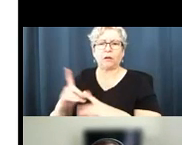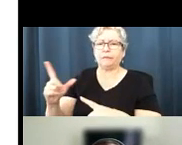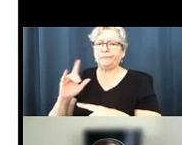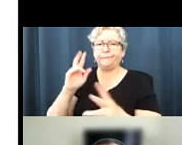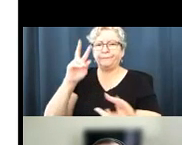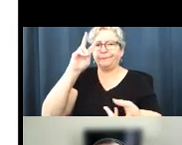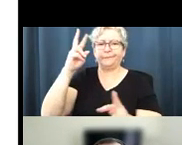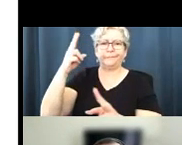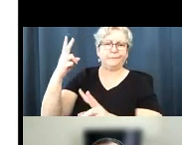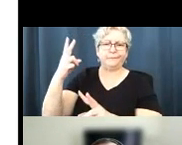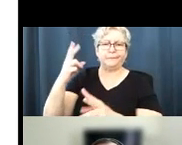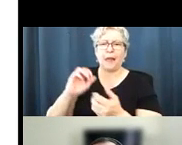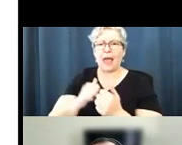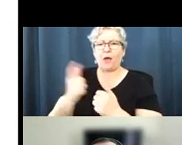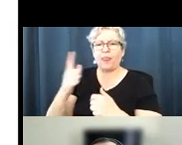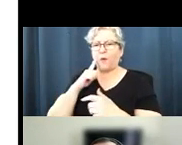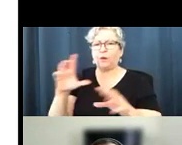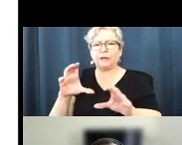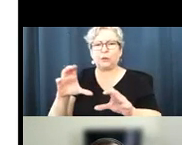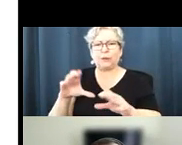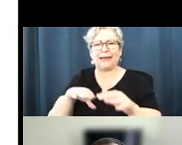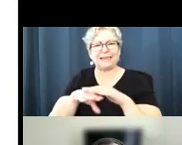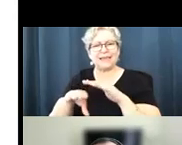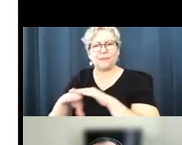corporativo que estaba, ¿verdad?